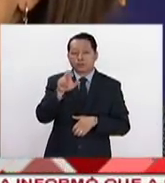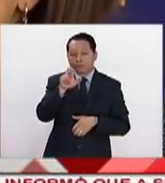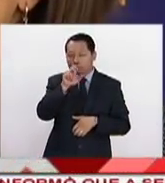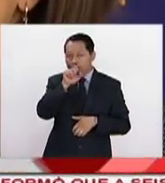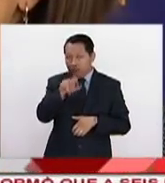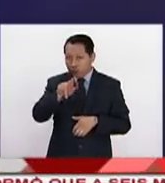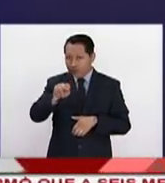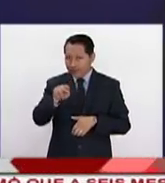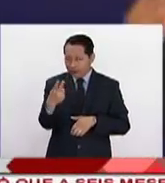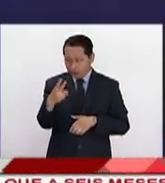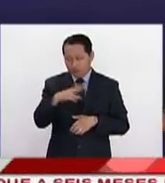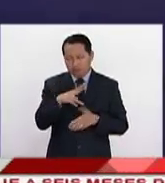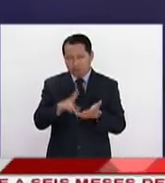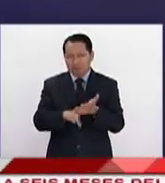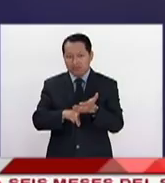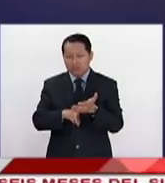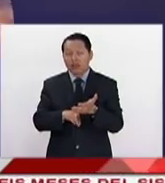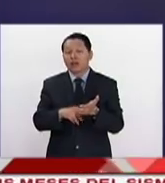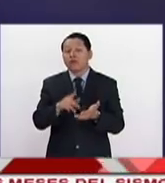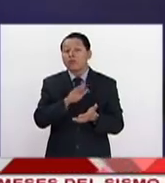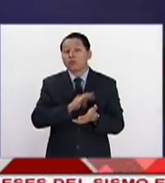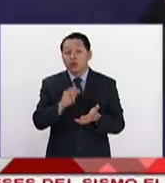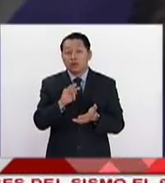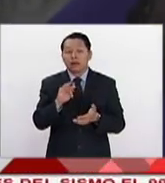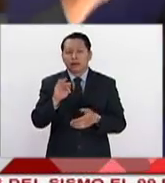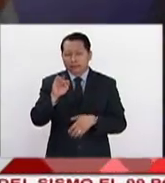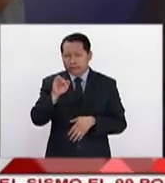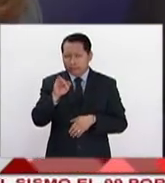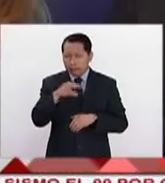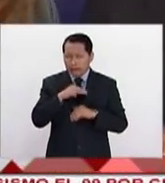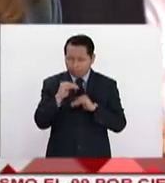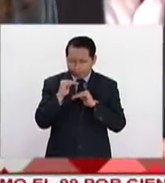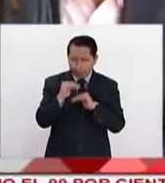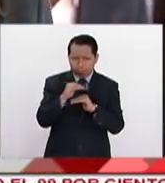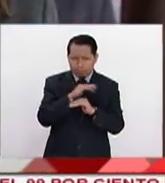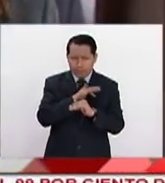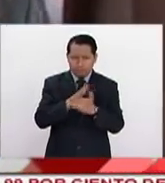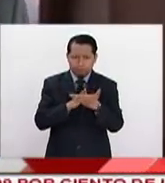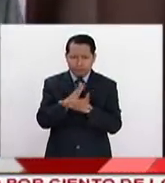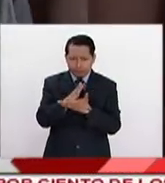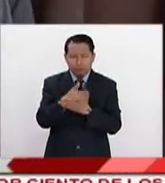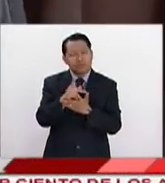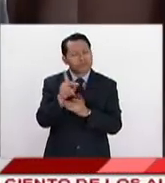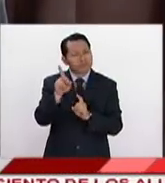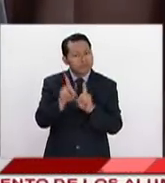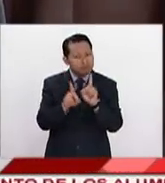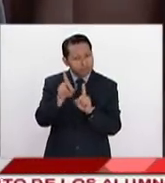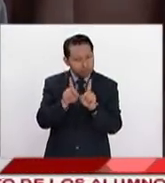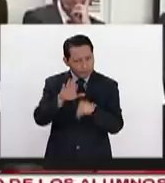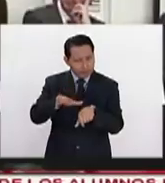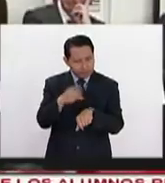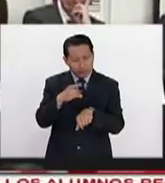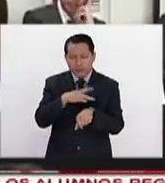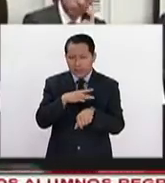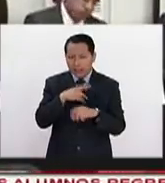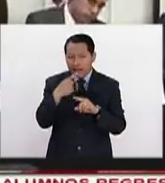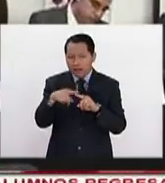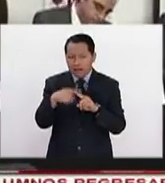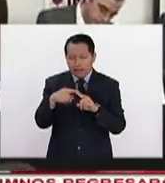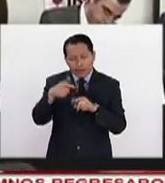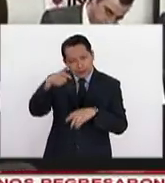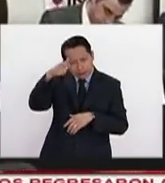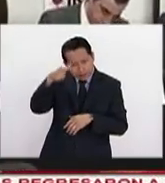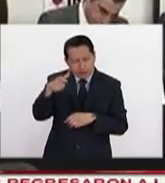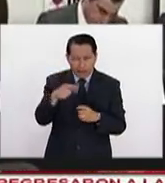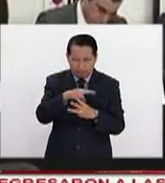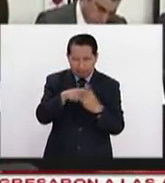870.168 de ellos válidos. Aunque la ex primera dama sí logró el mínimo, su procedencia aún está en duda, pues las irregularidades detectadas